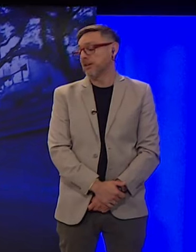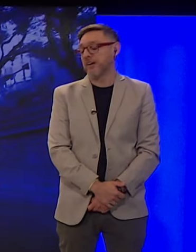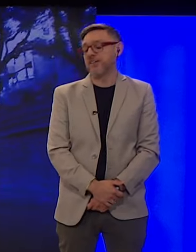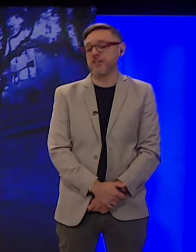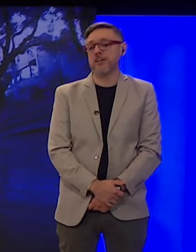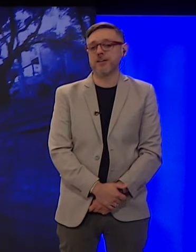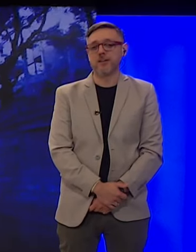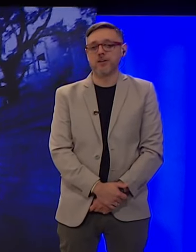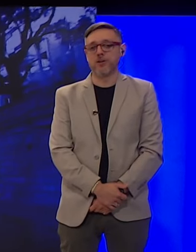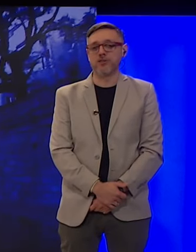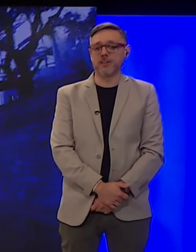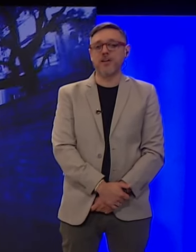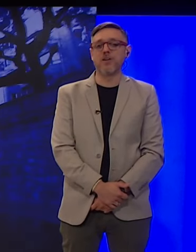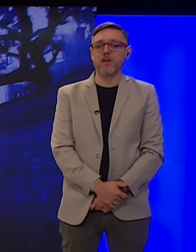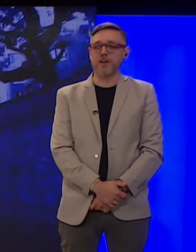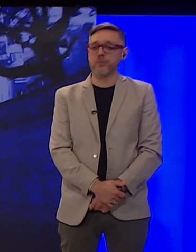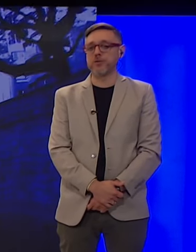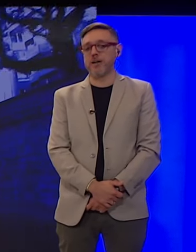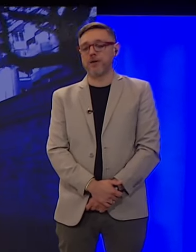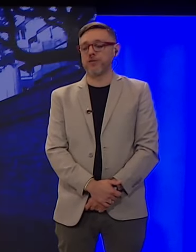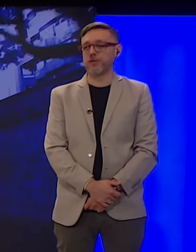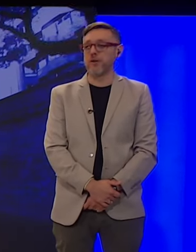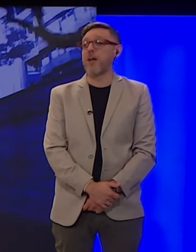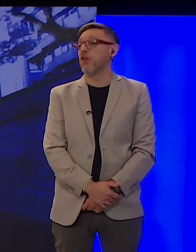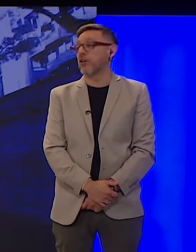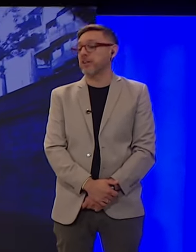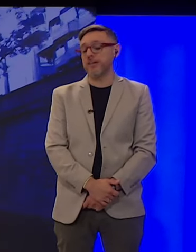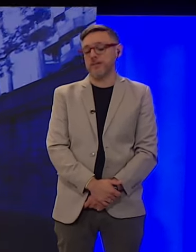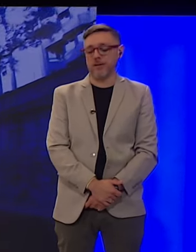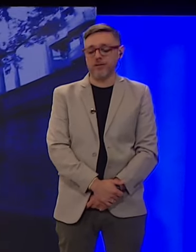Sí, ahí sí. Ahí sí. O los senadores, los diputados, los funcionarios. No, Adorni. Sí,